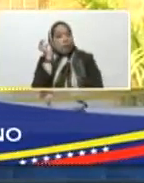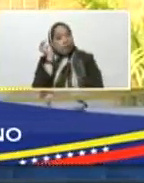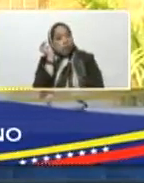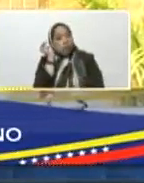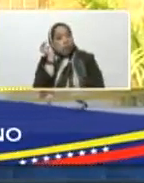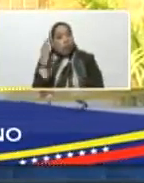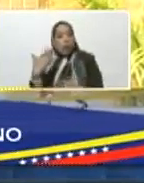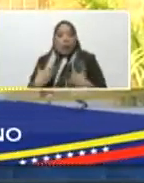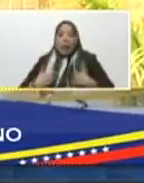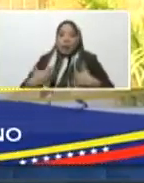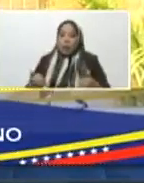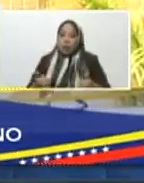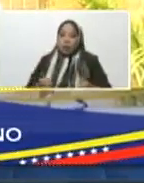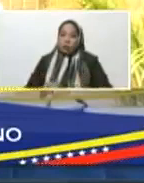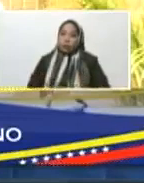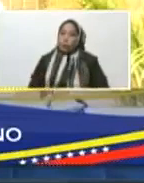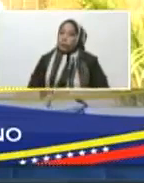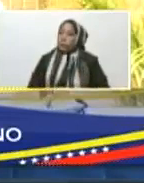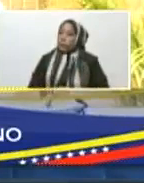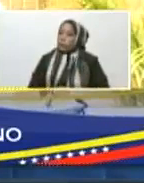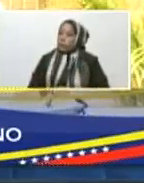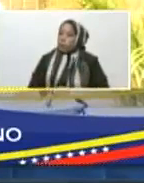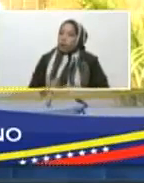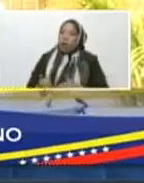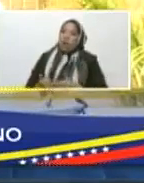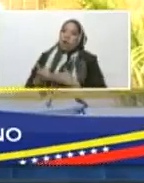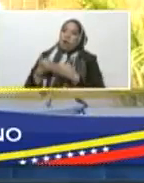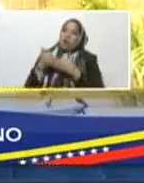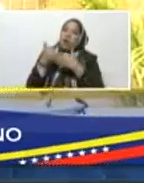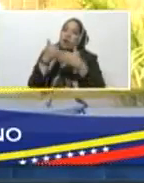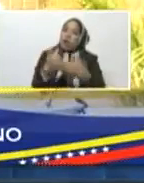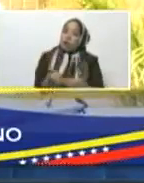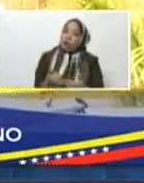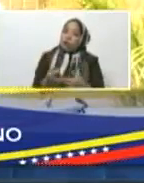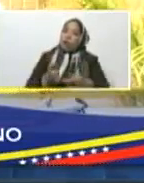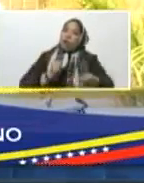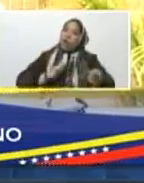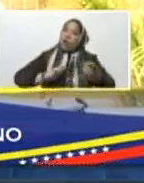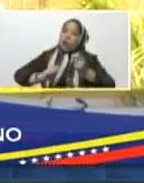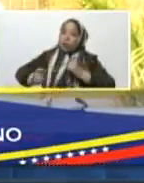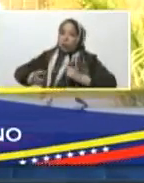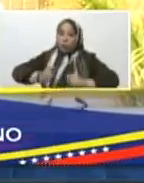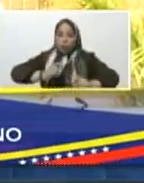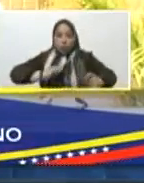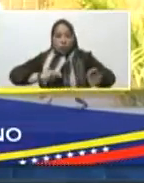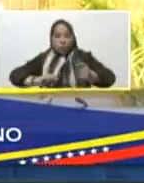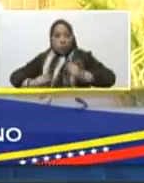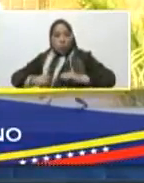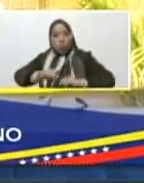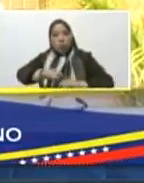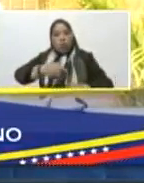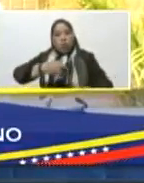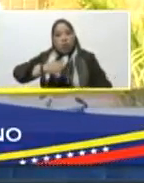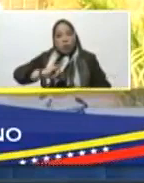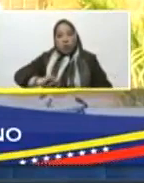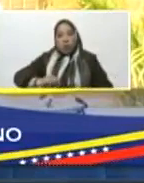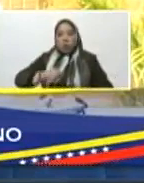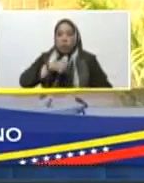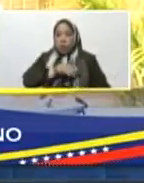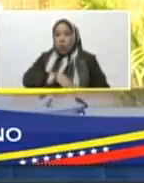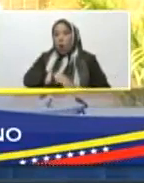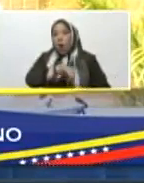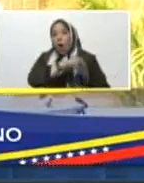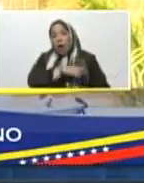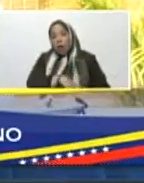Salud, con la ayuda de Márquez, en coordinación con Márquez, para que tú no te sientas